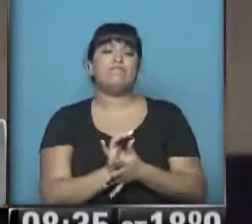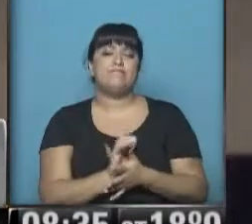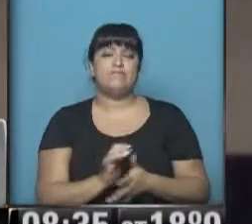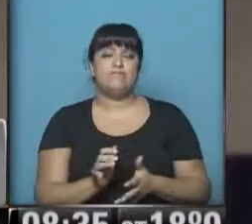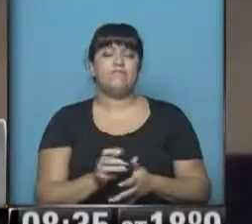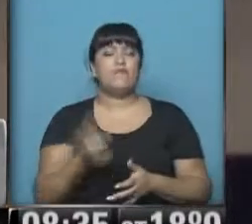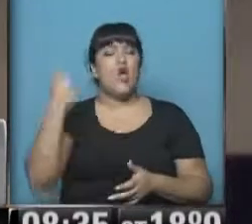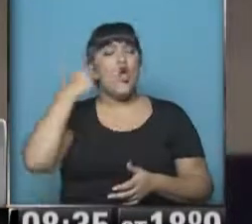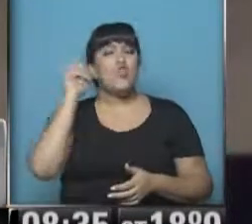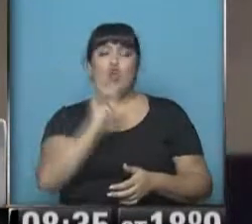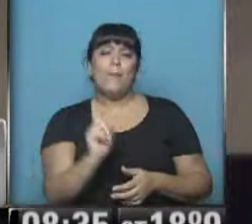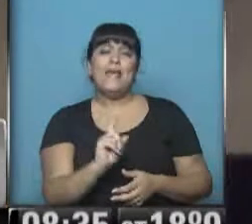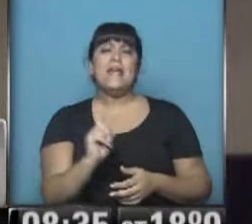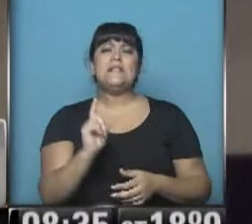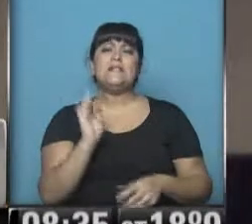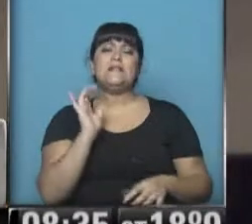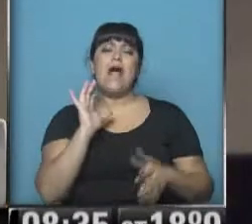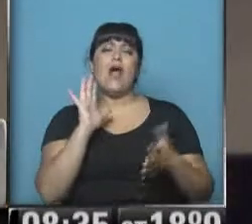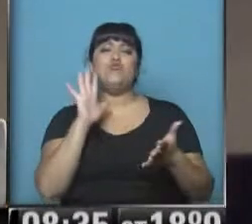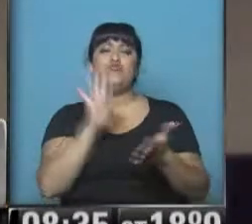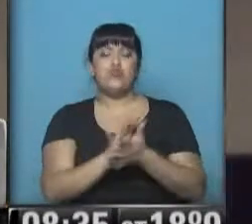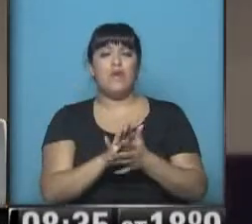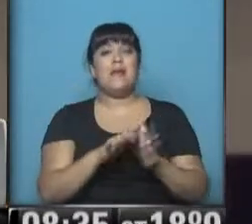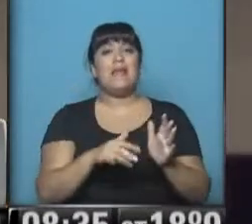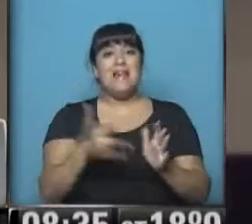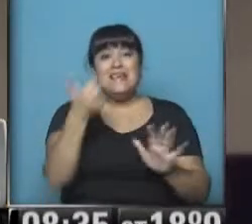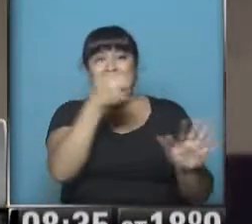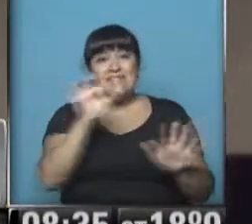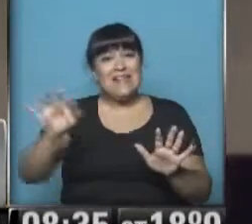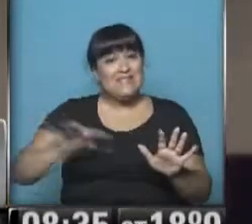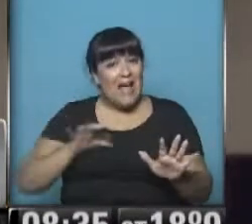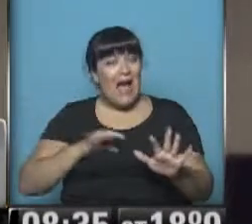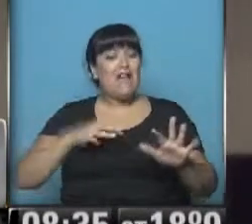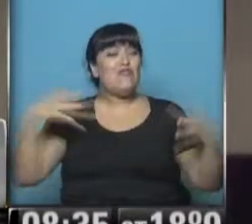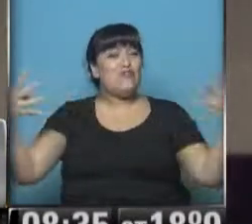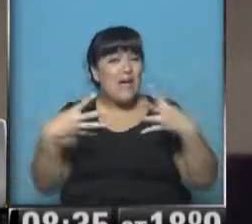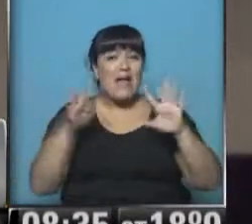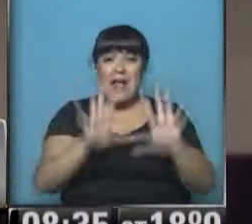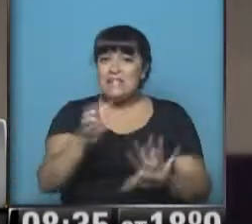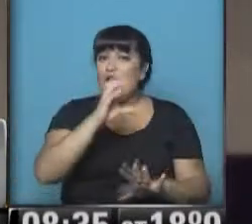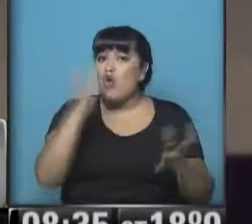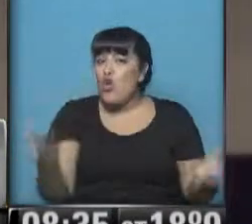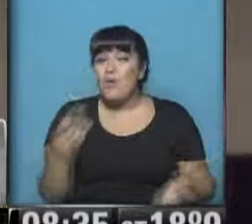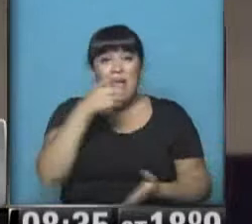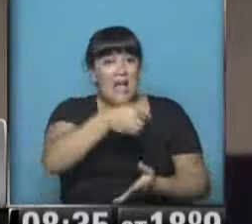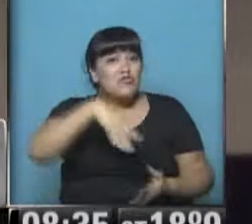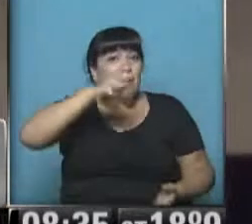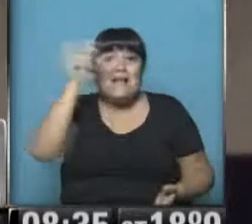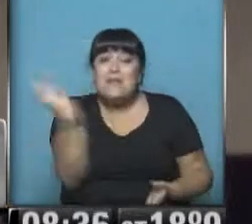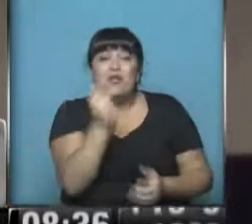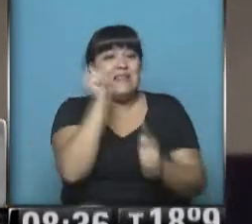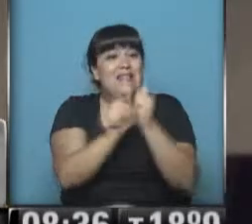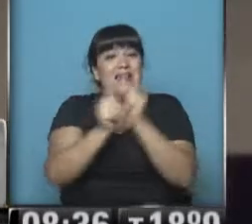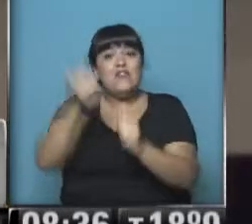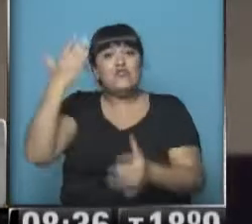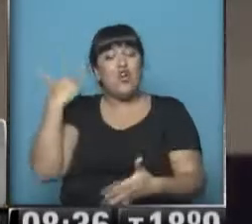conciencia de lo que significa estar más casi 60 años en guerra como está colombia yo creo que es unos hechos más importantes de la historia de